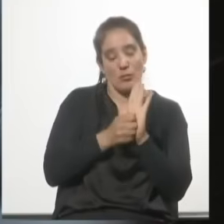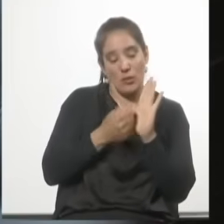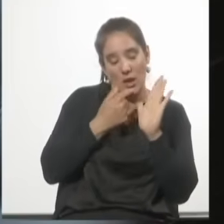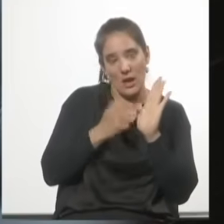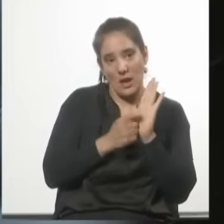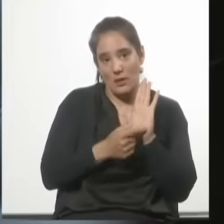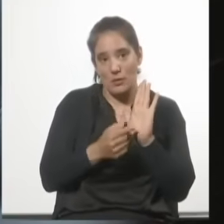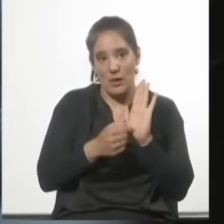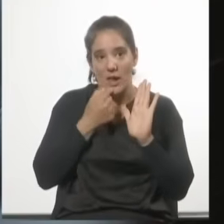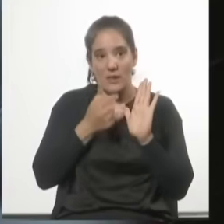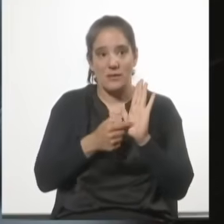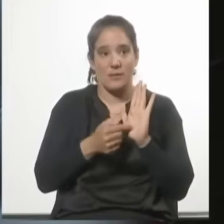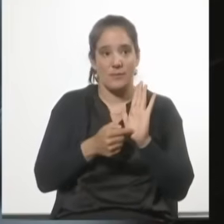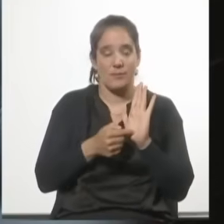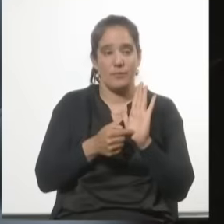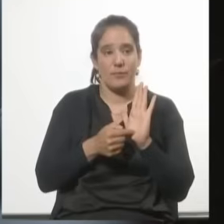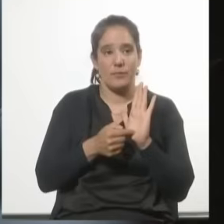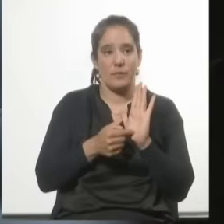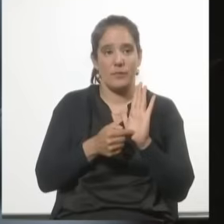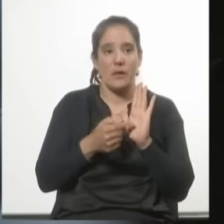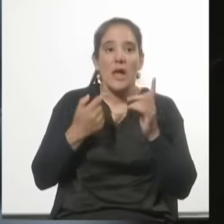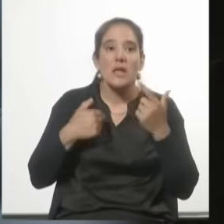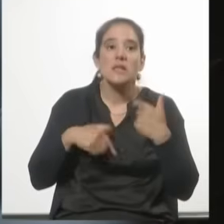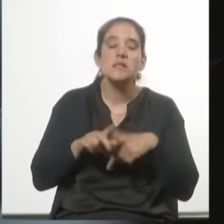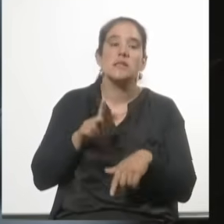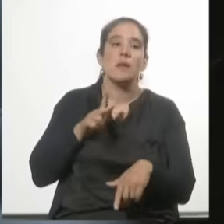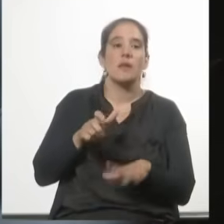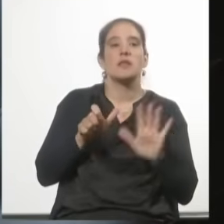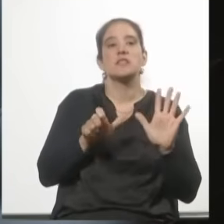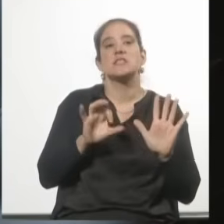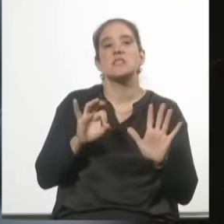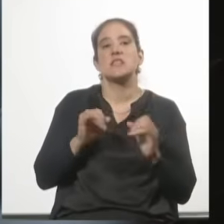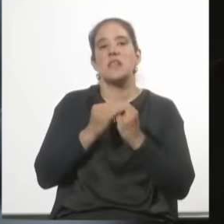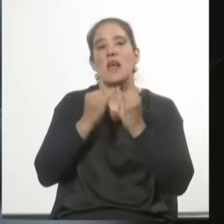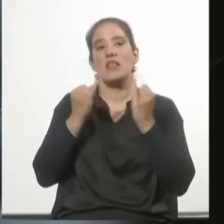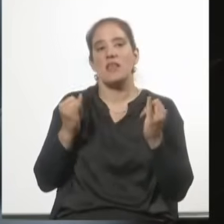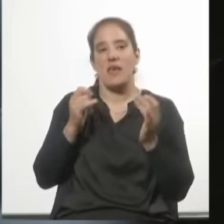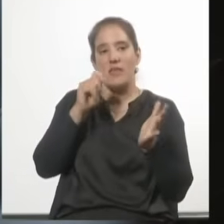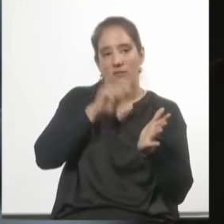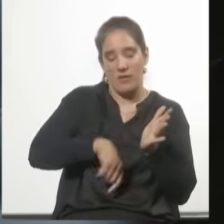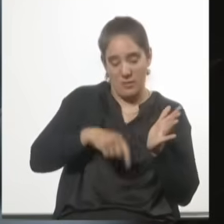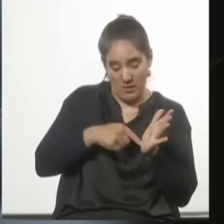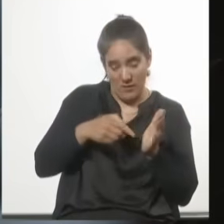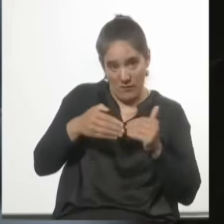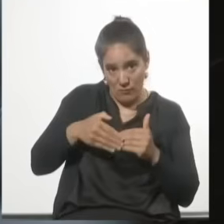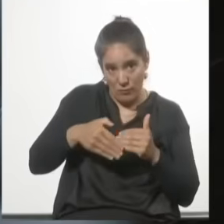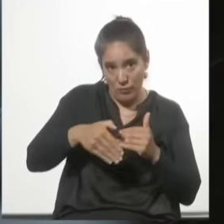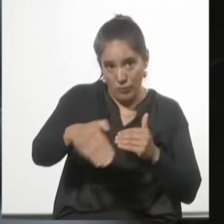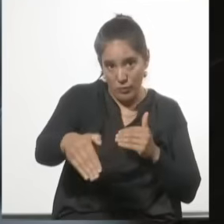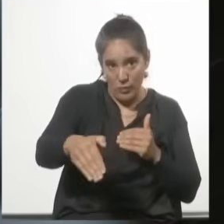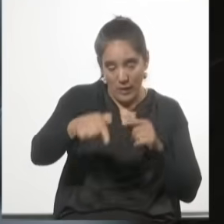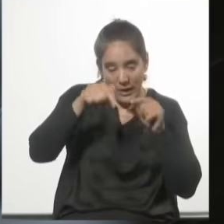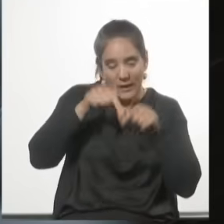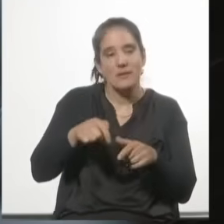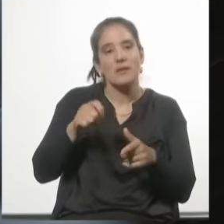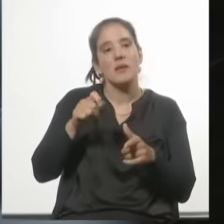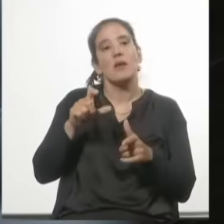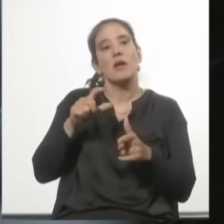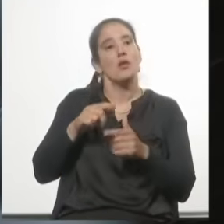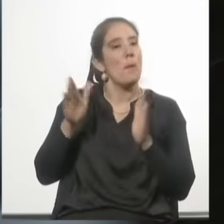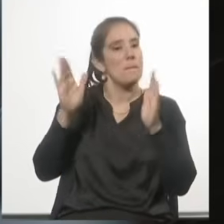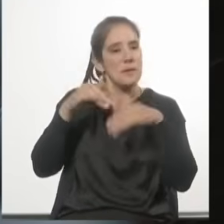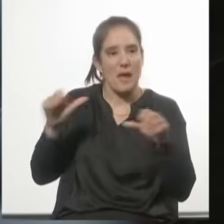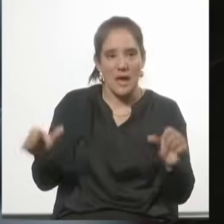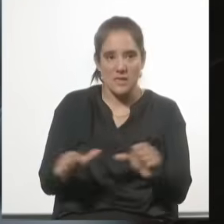contractual disponía lo siguiente: si el plazo de 60 días desde su firma este contrato no hubiese entrado en